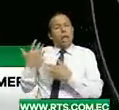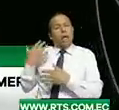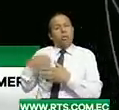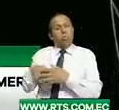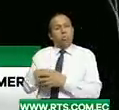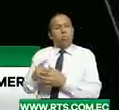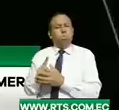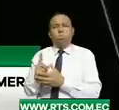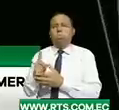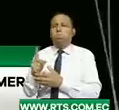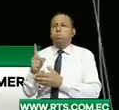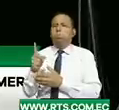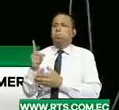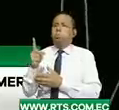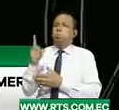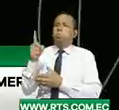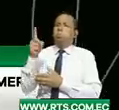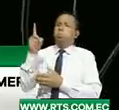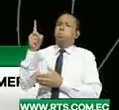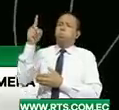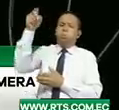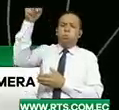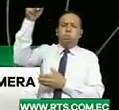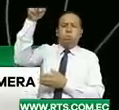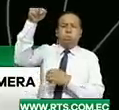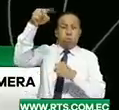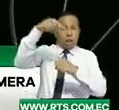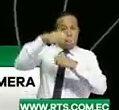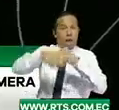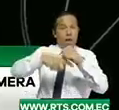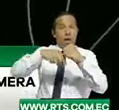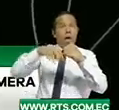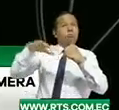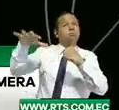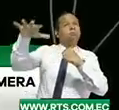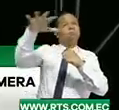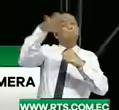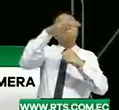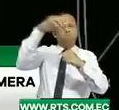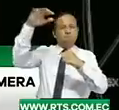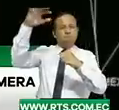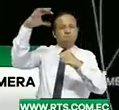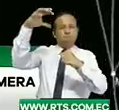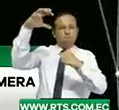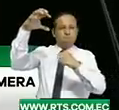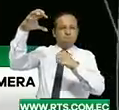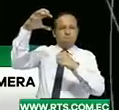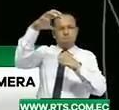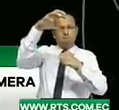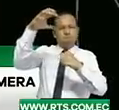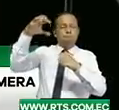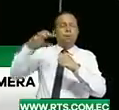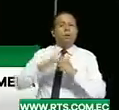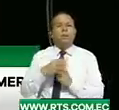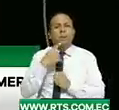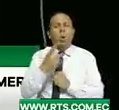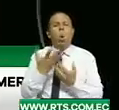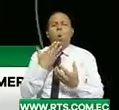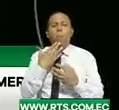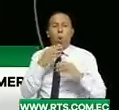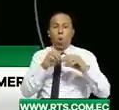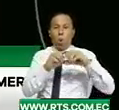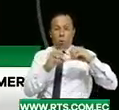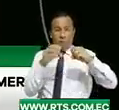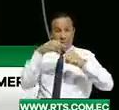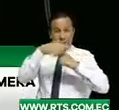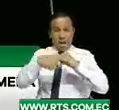por primera vez imágenes en vivo directamente desde el planeta rojo. Las nuevas imágenes desde la cámara de monitoreo